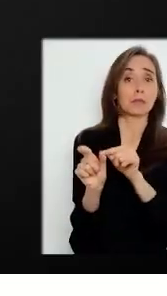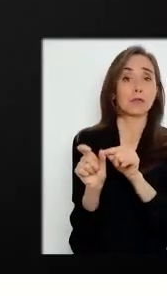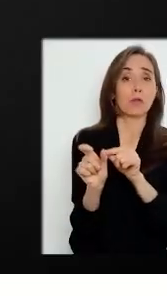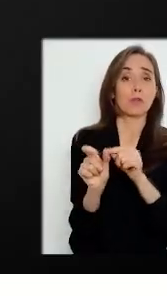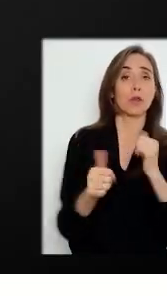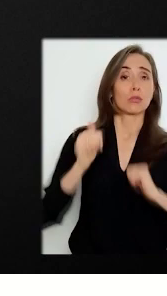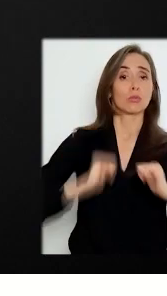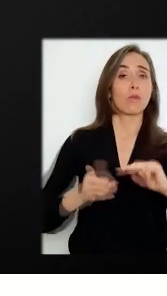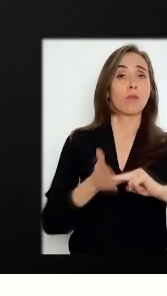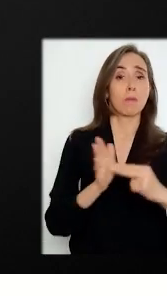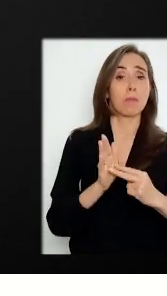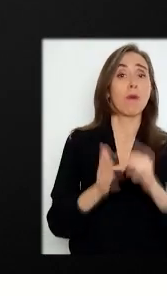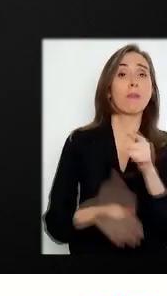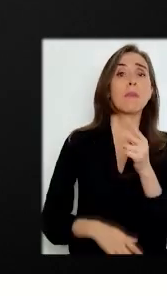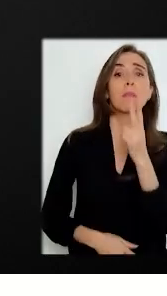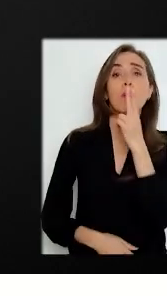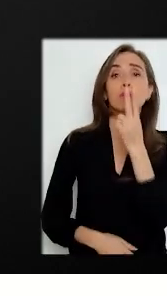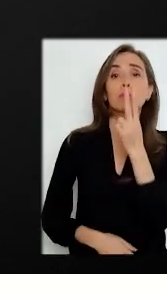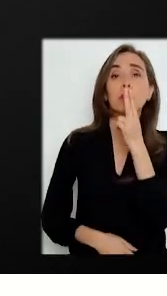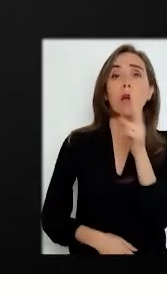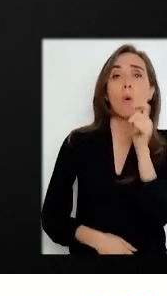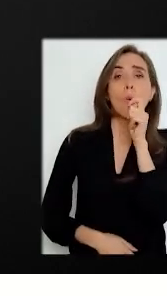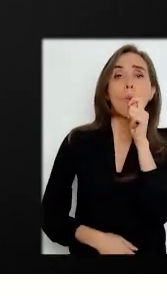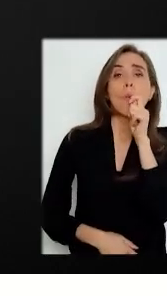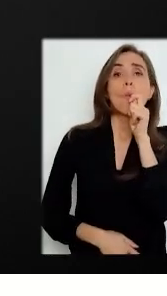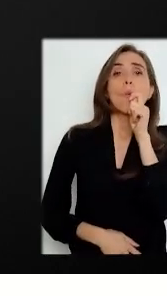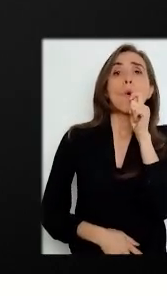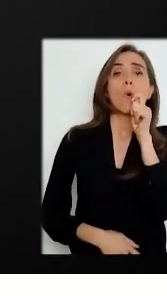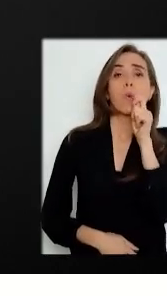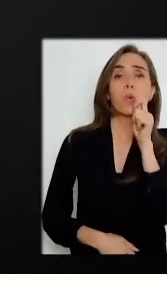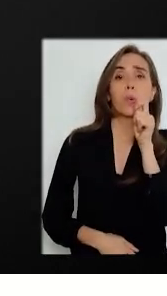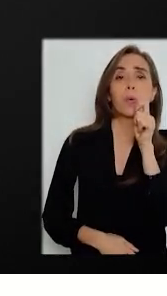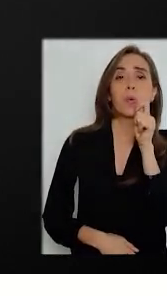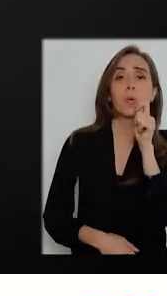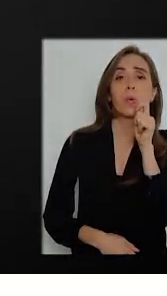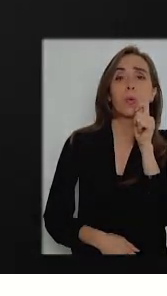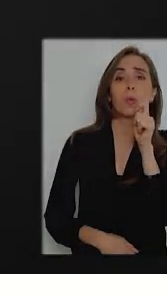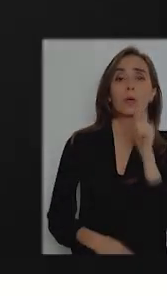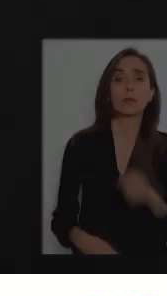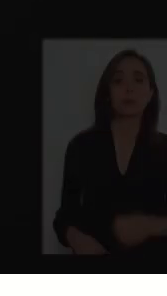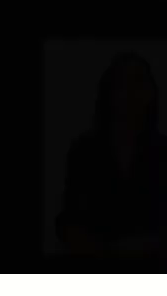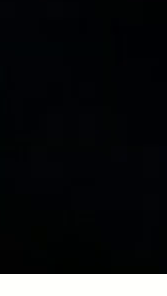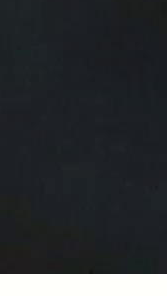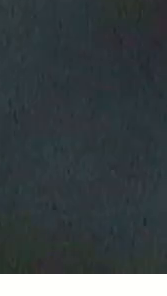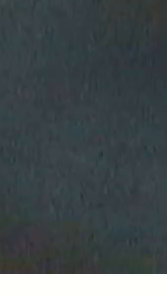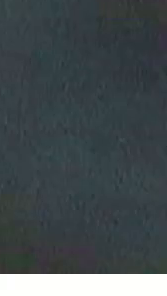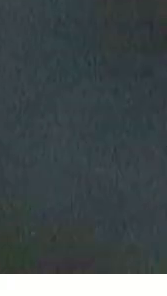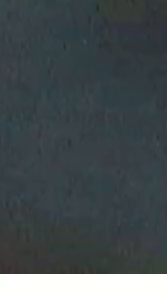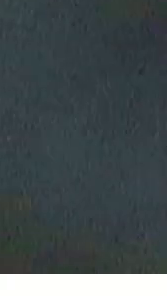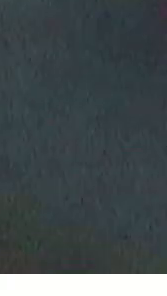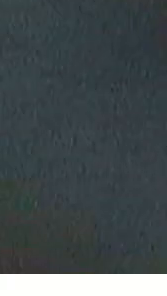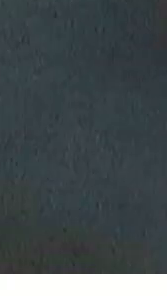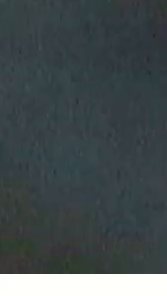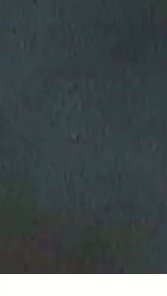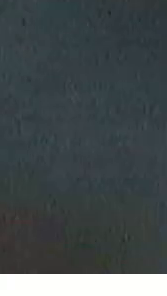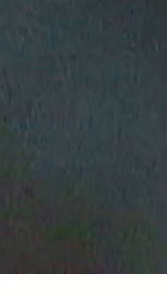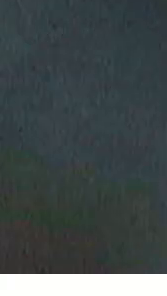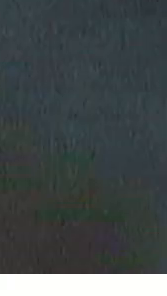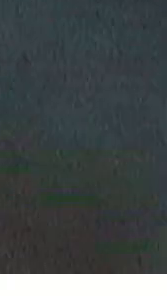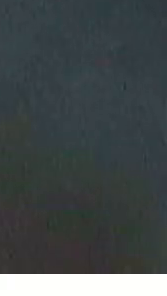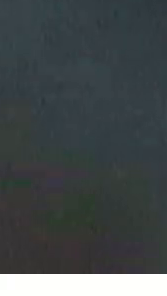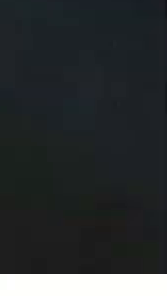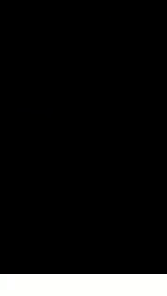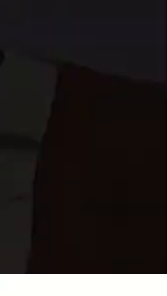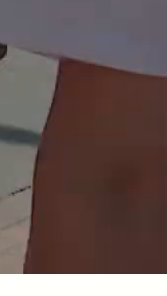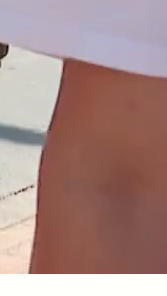una de las personas que sufre las consecuencias del tabaquismo y cigarro electrónico. Y surge porque el tabaco sigue siendo un